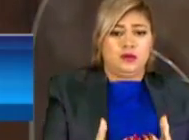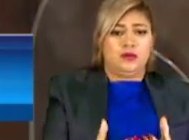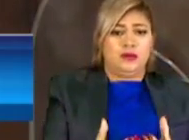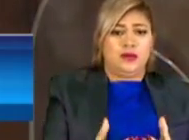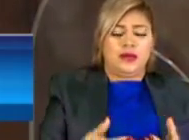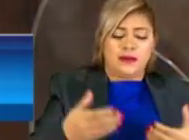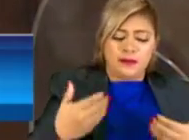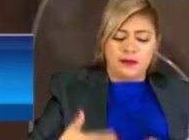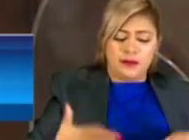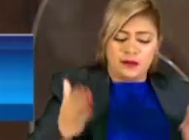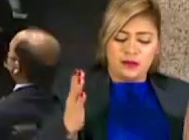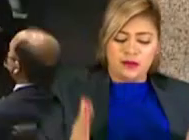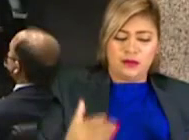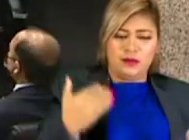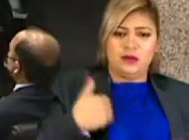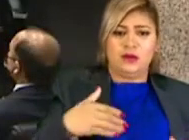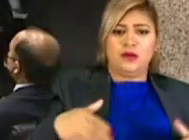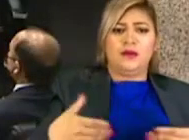Panameñas y panameños,